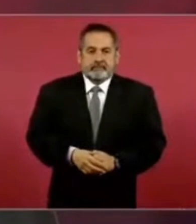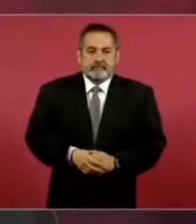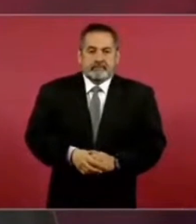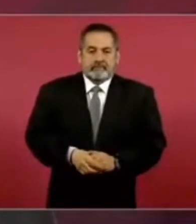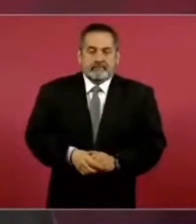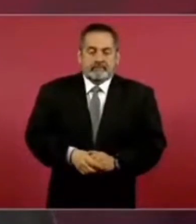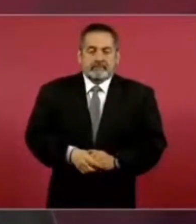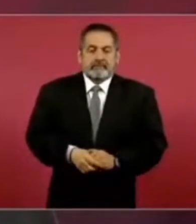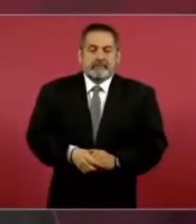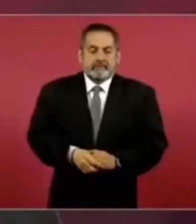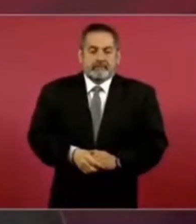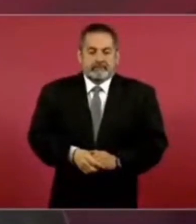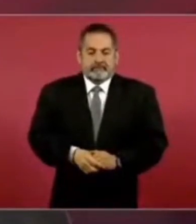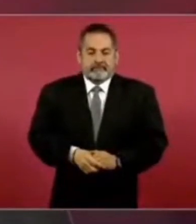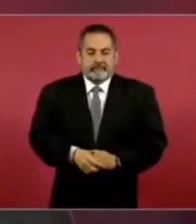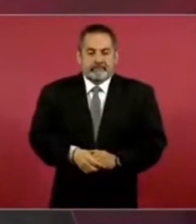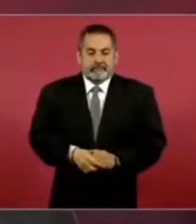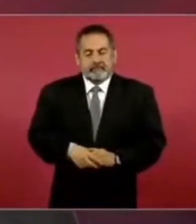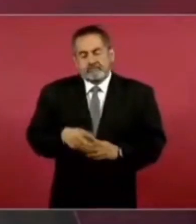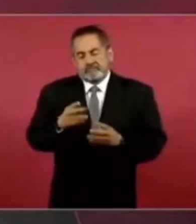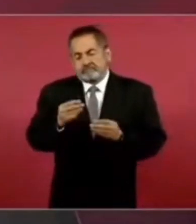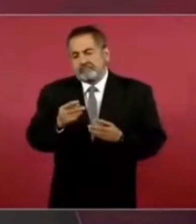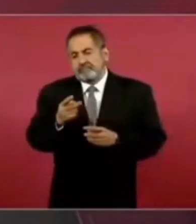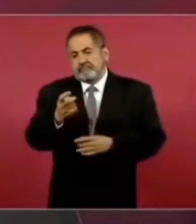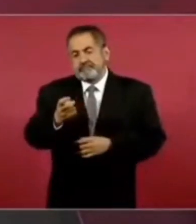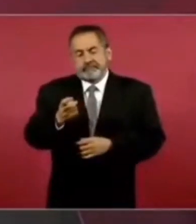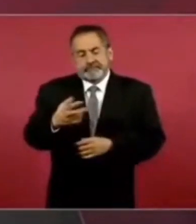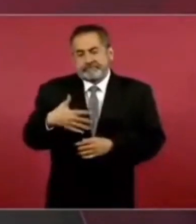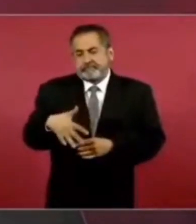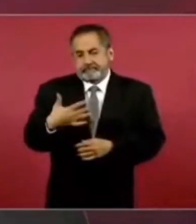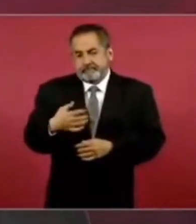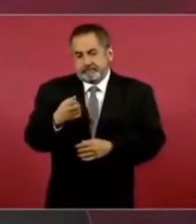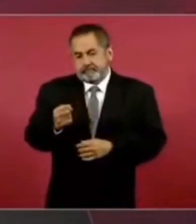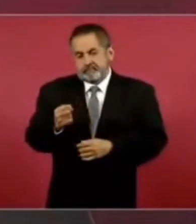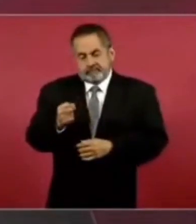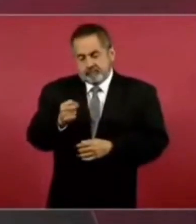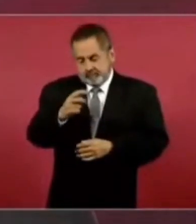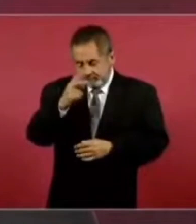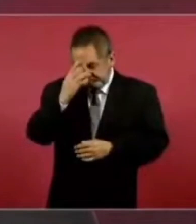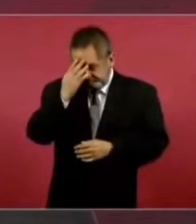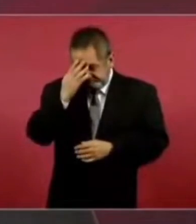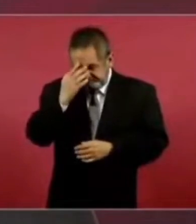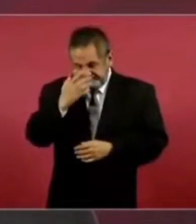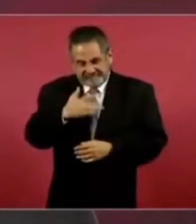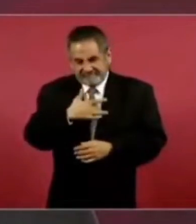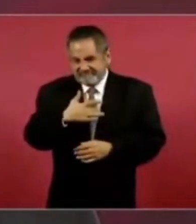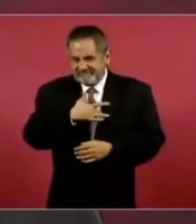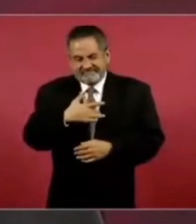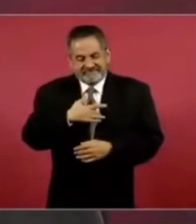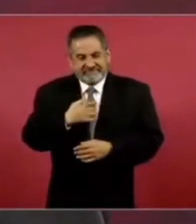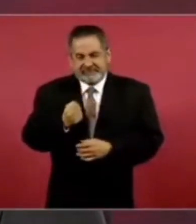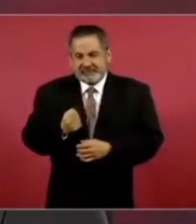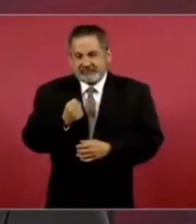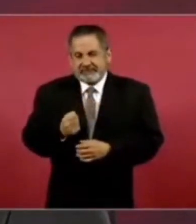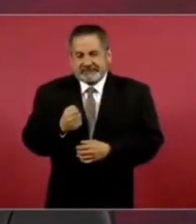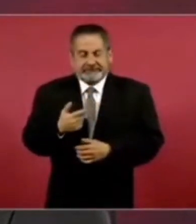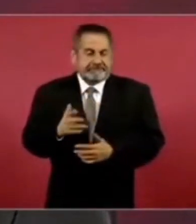Entonces fue mucho, muy duro todo eso, ¿no?